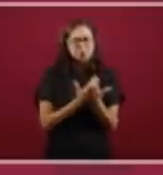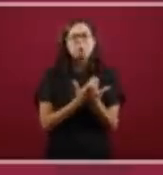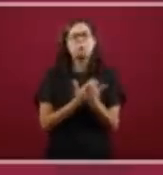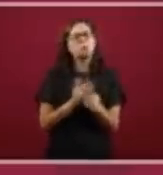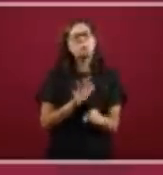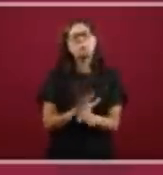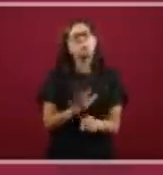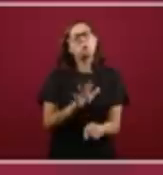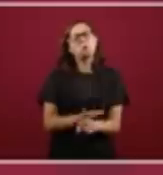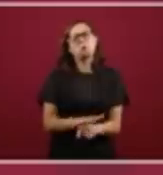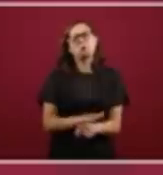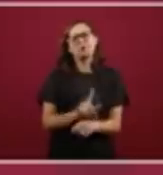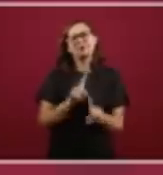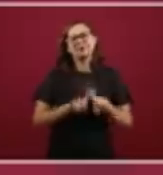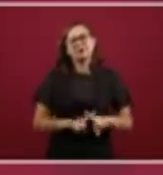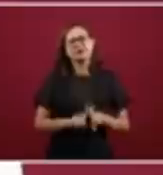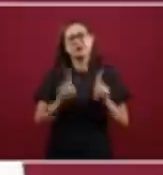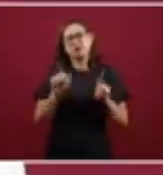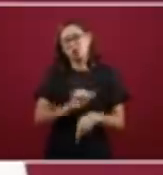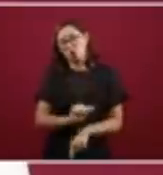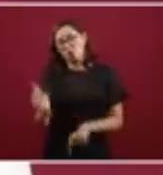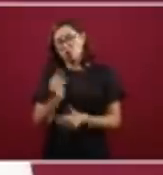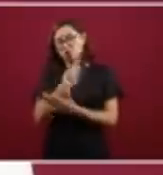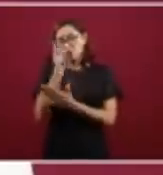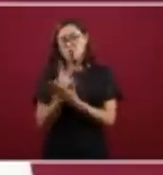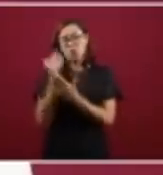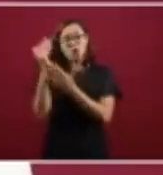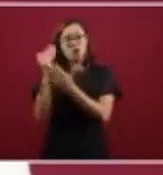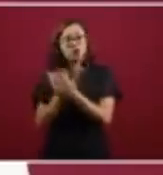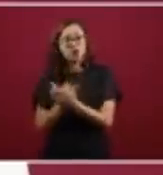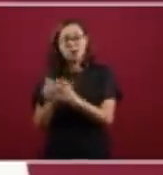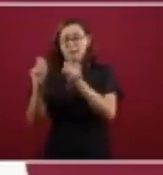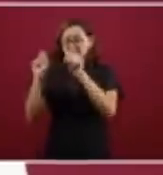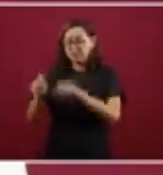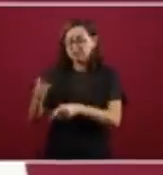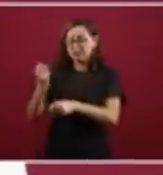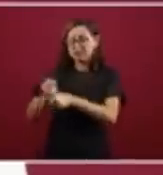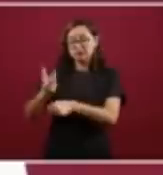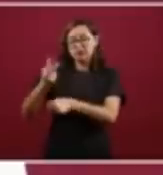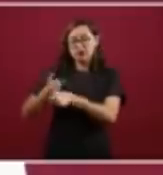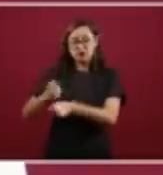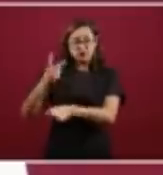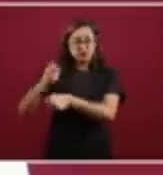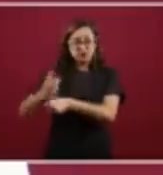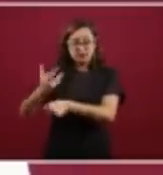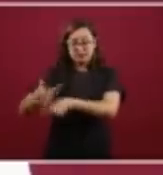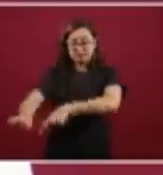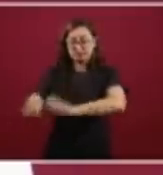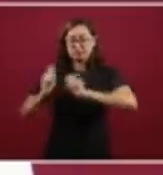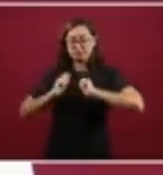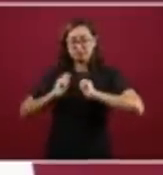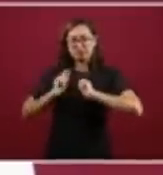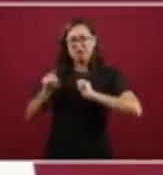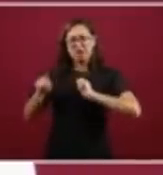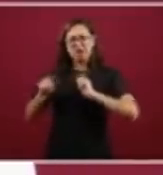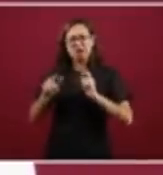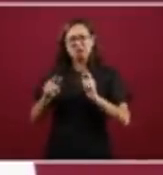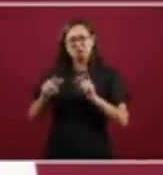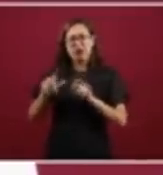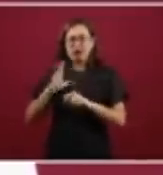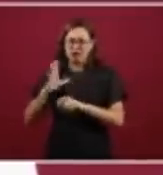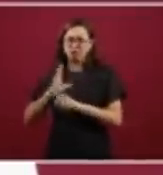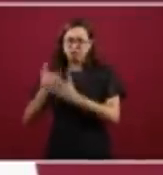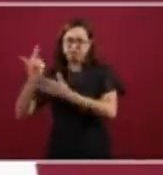estabilidad, a diferencia quizás de otros padrones de la misma subsecretaría que recibimos. El padrón de adultos